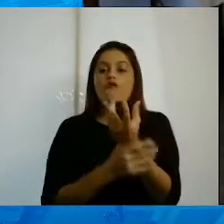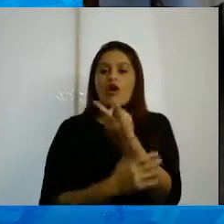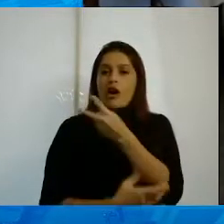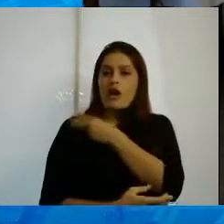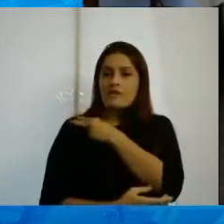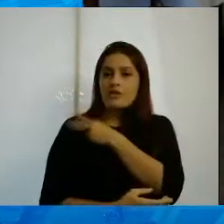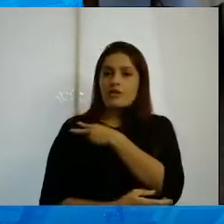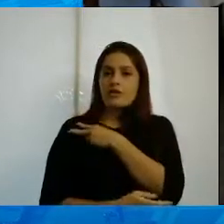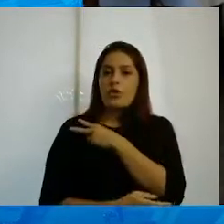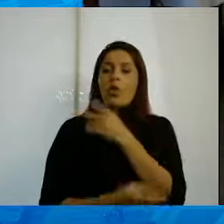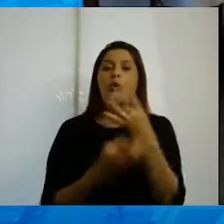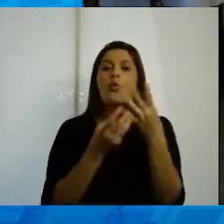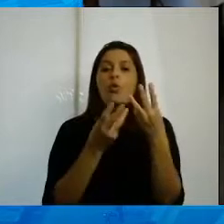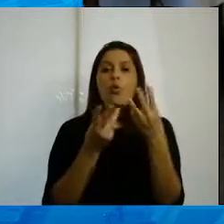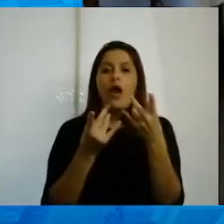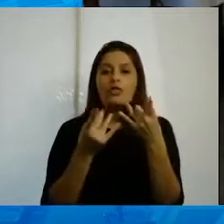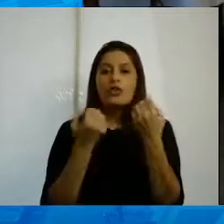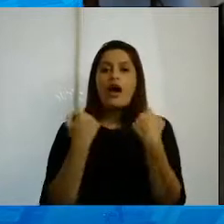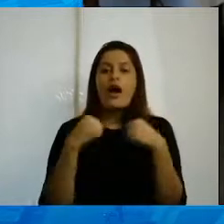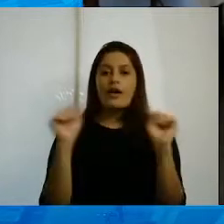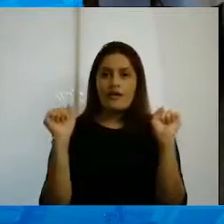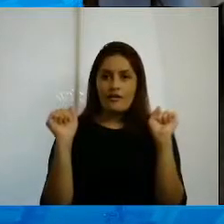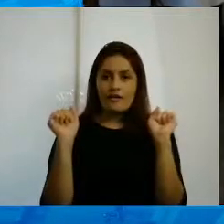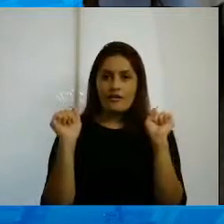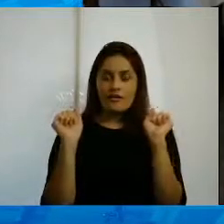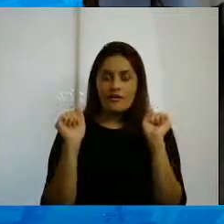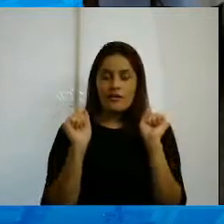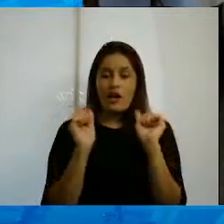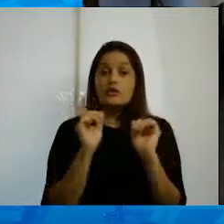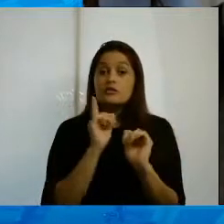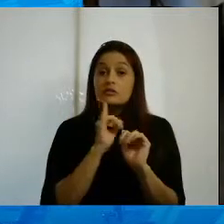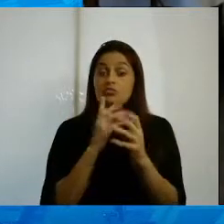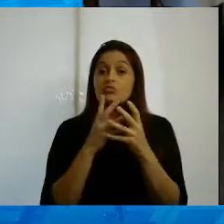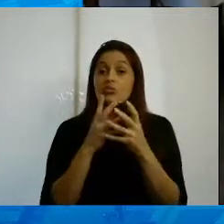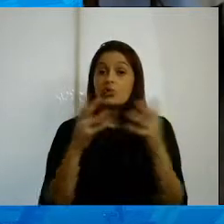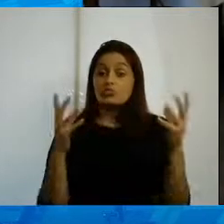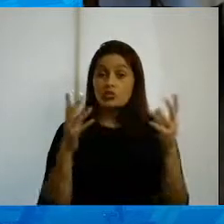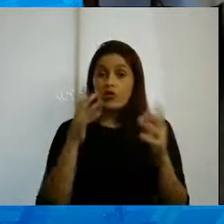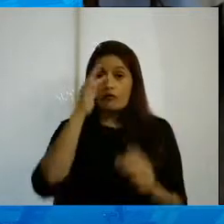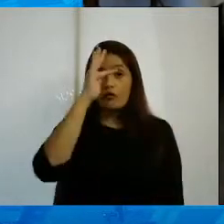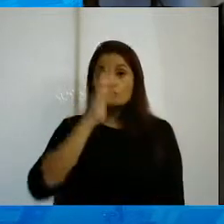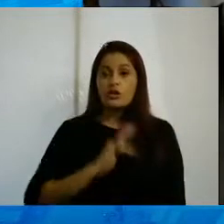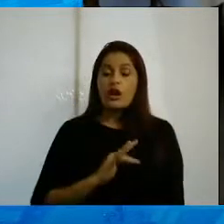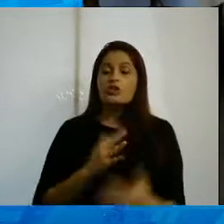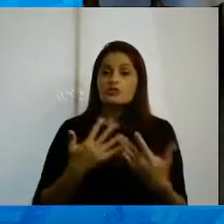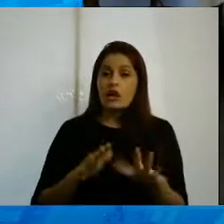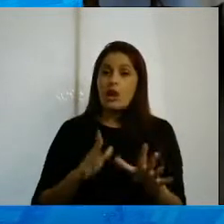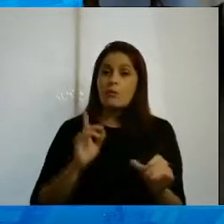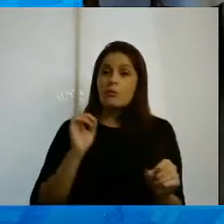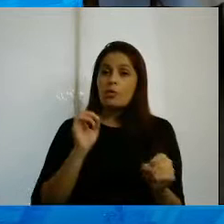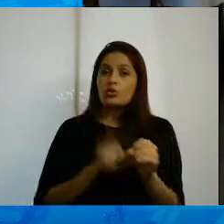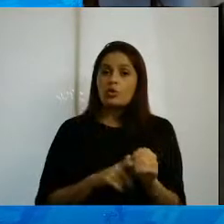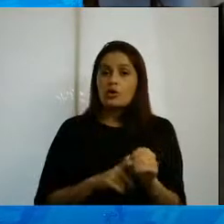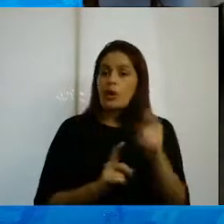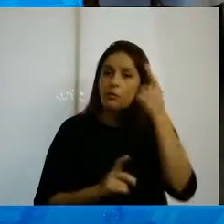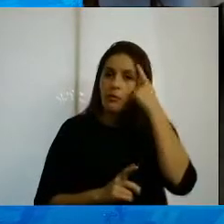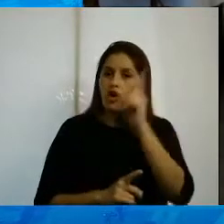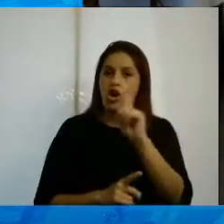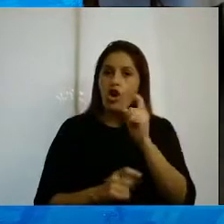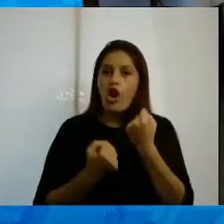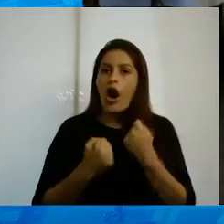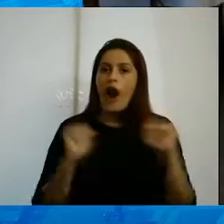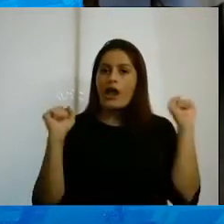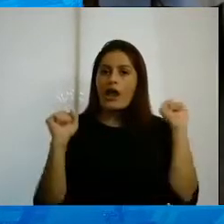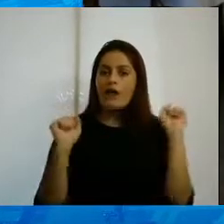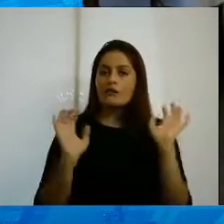ellos se lo han ganado? Hay muchos funcionarios que han postulado y no nos han ganado. Entonces,